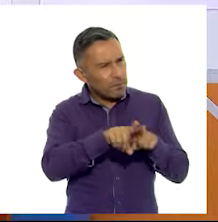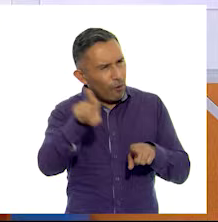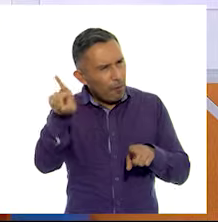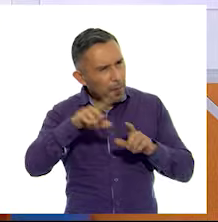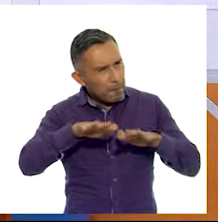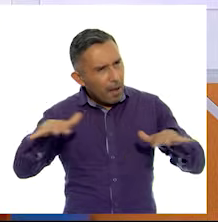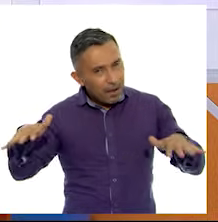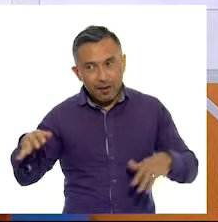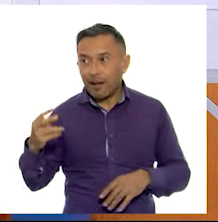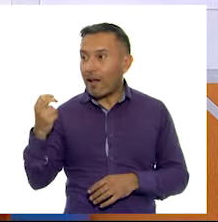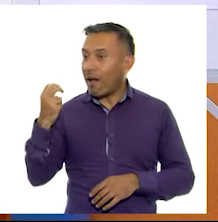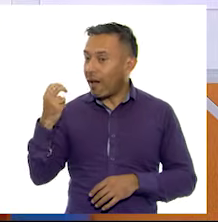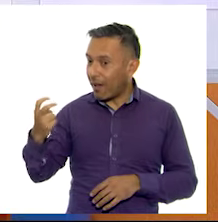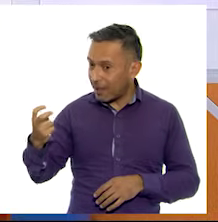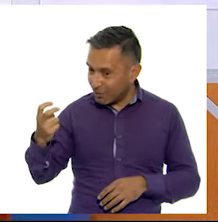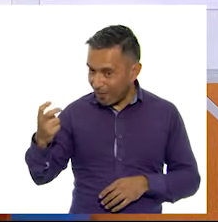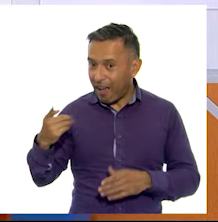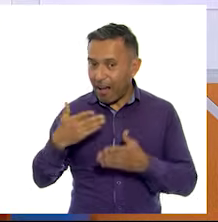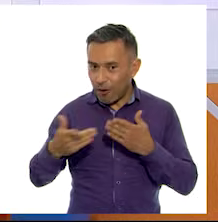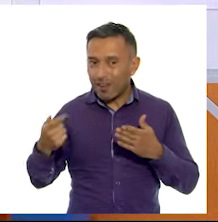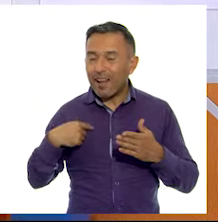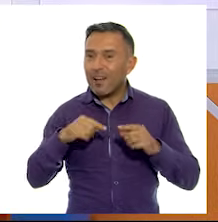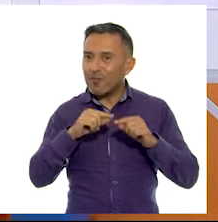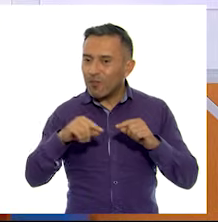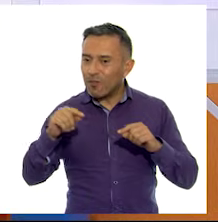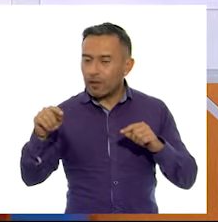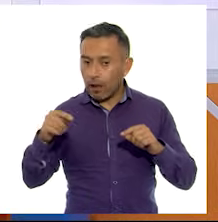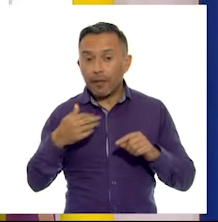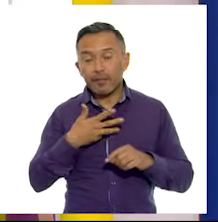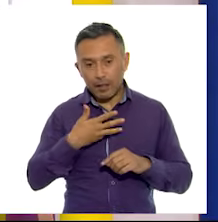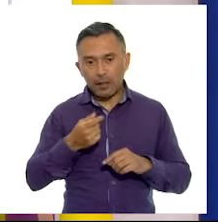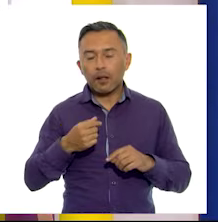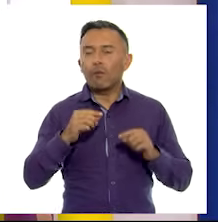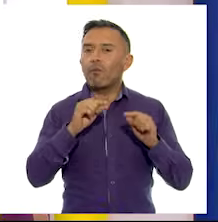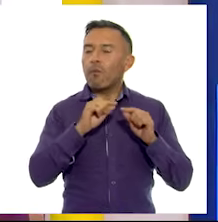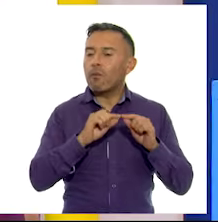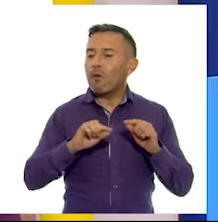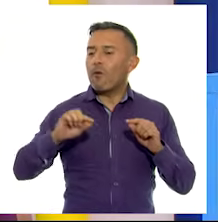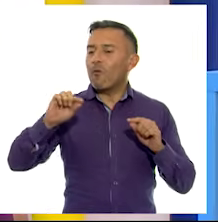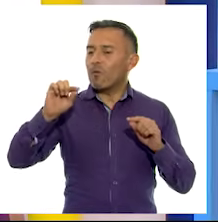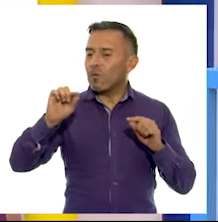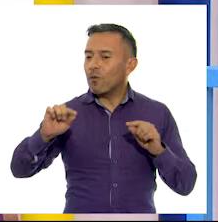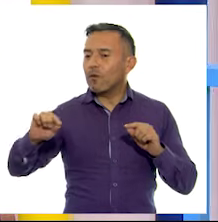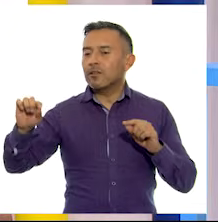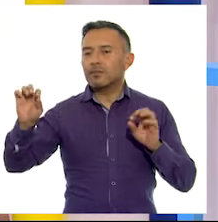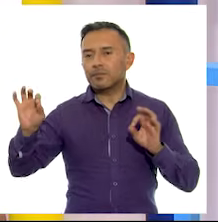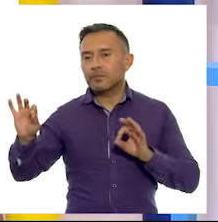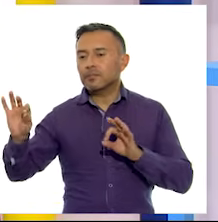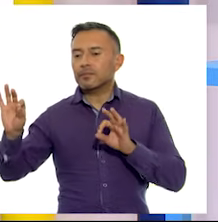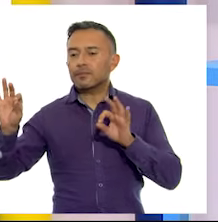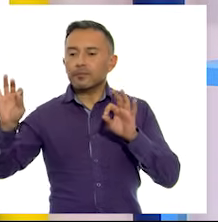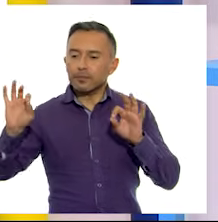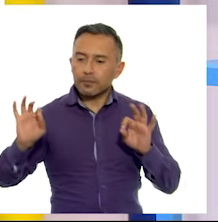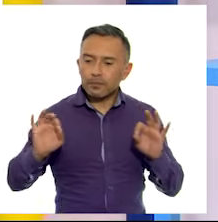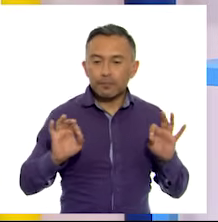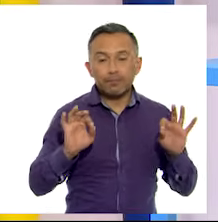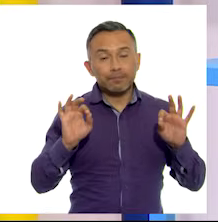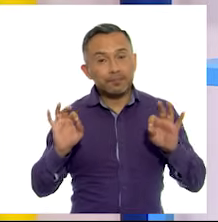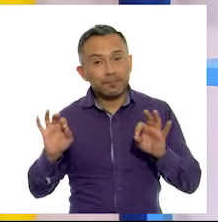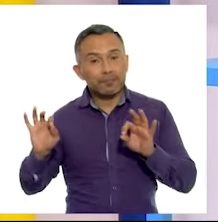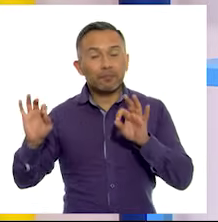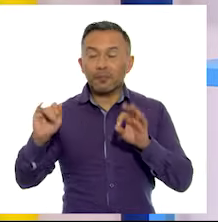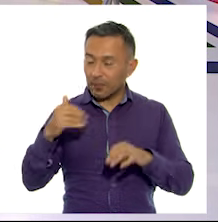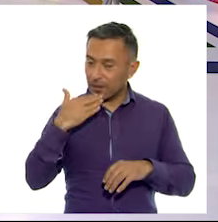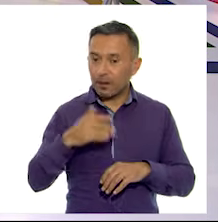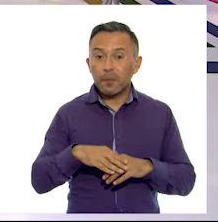vamos dando forma a las líneas. Y hay un vals que se llama así, sobre las olas. ¡Wow! Sí es cierto. Y luego,